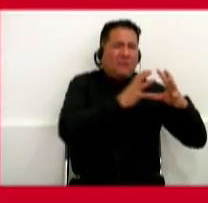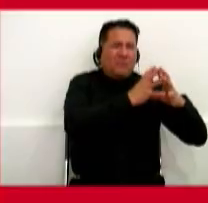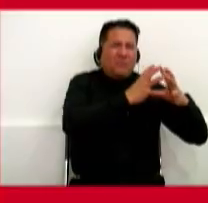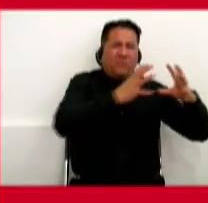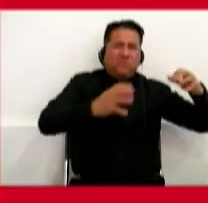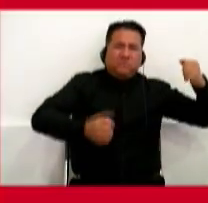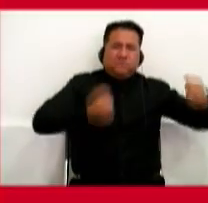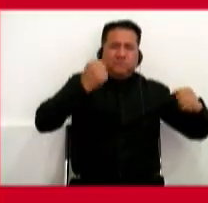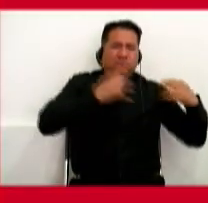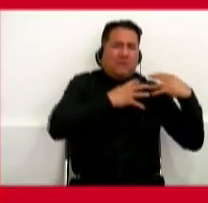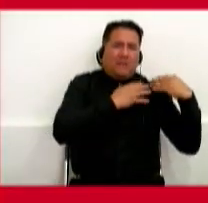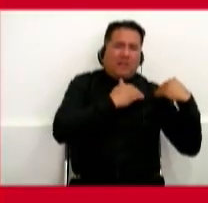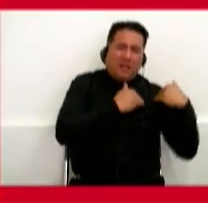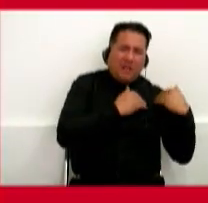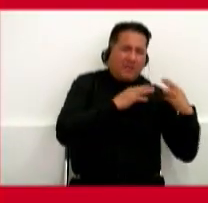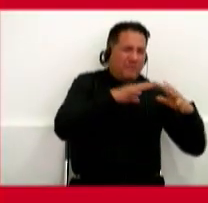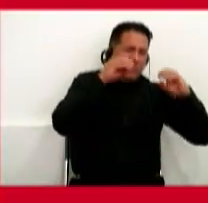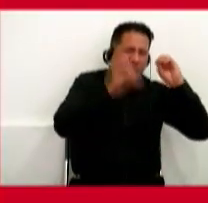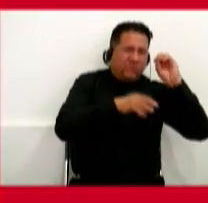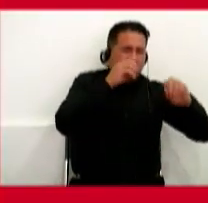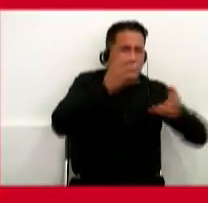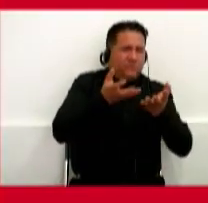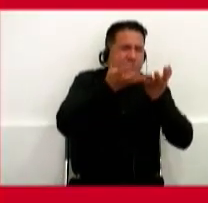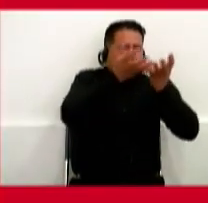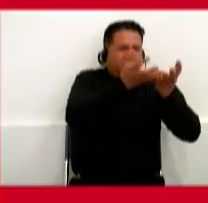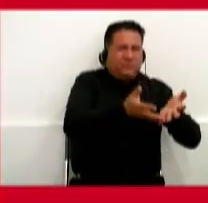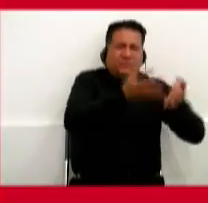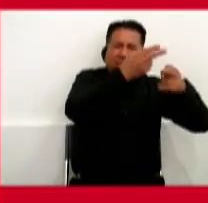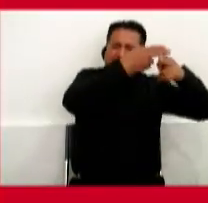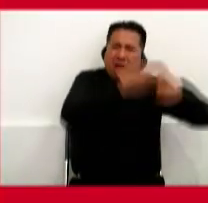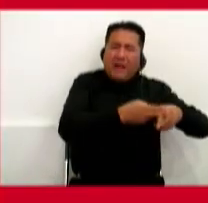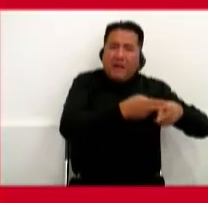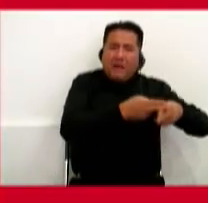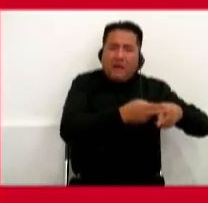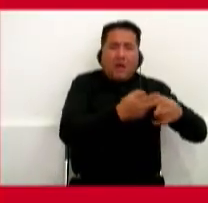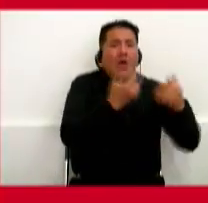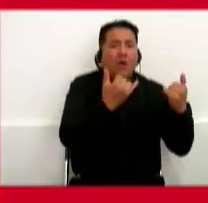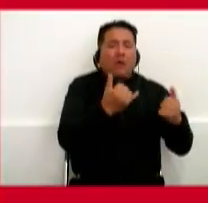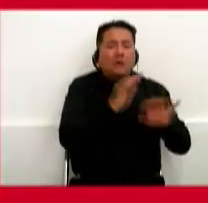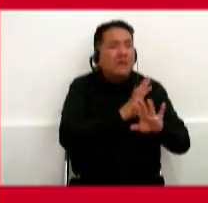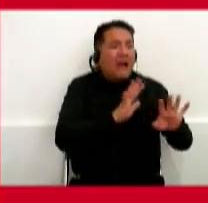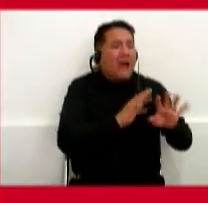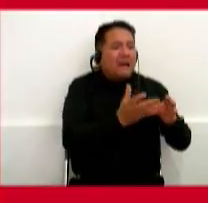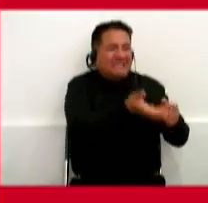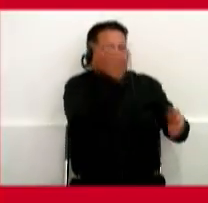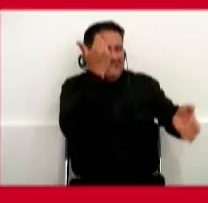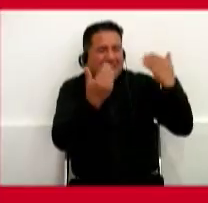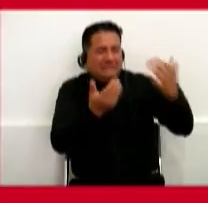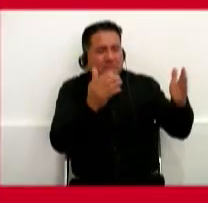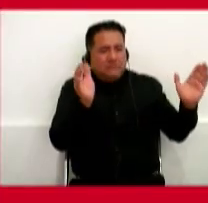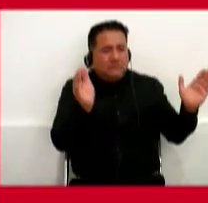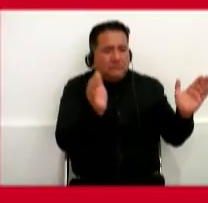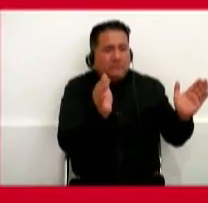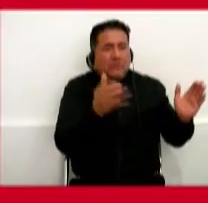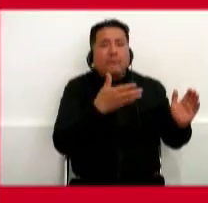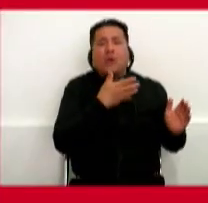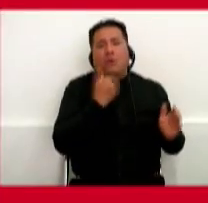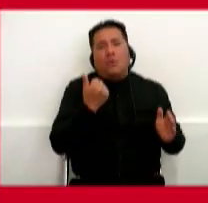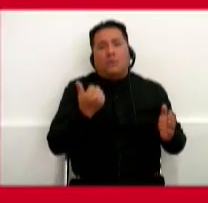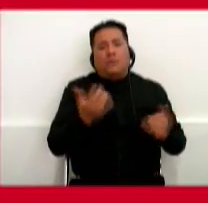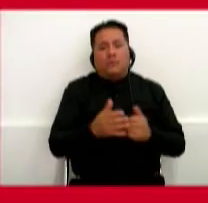sobrecargas y las maniobras críticas, minimizando daños estructurales. Adicional a eso, el Argus nos permite que en la primera